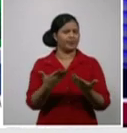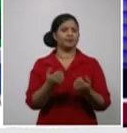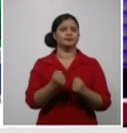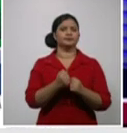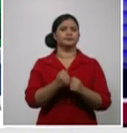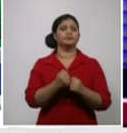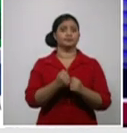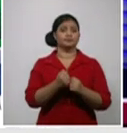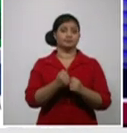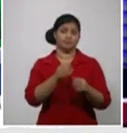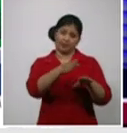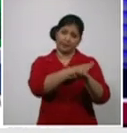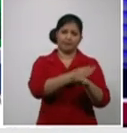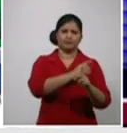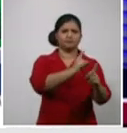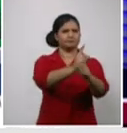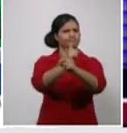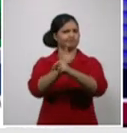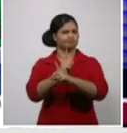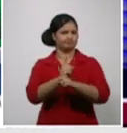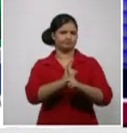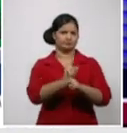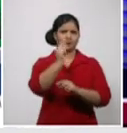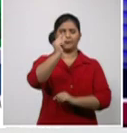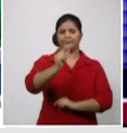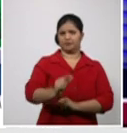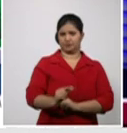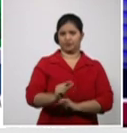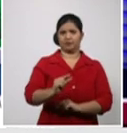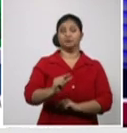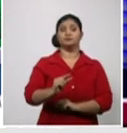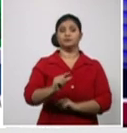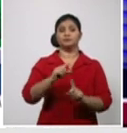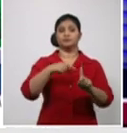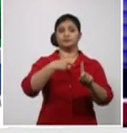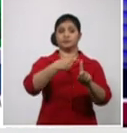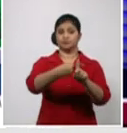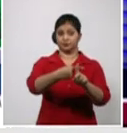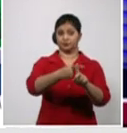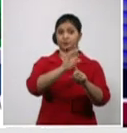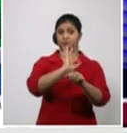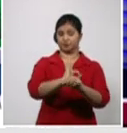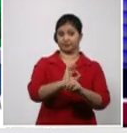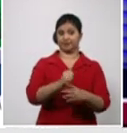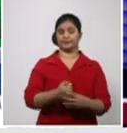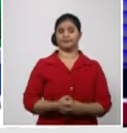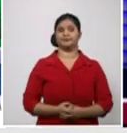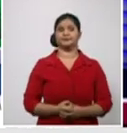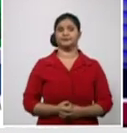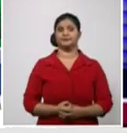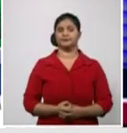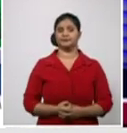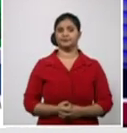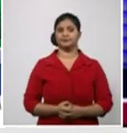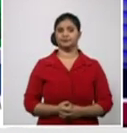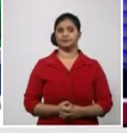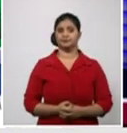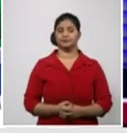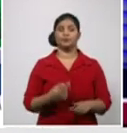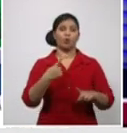un caso positivo previamente, que además tenía una comorbilidad que para su